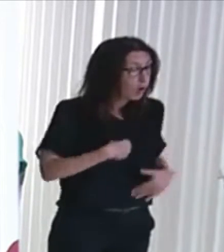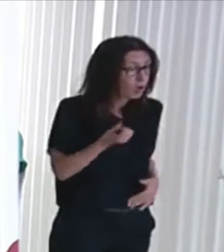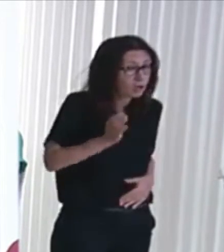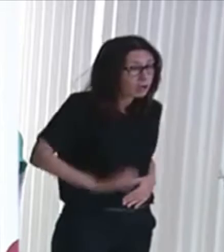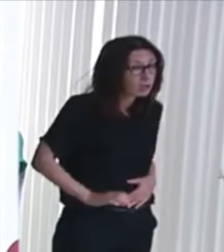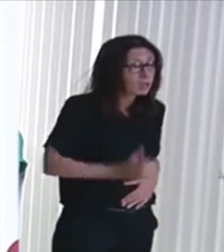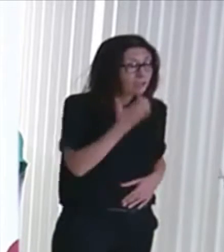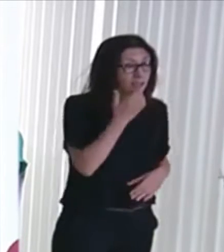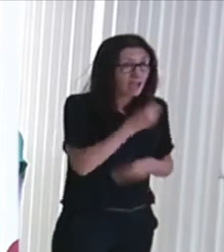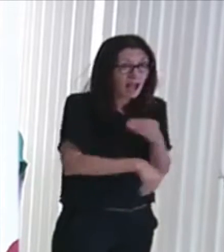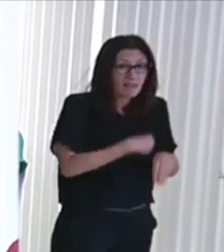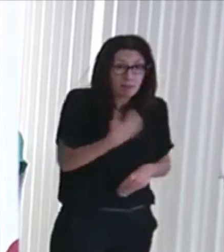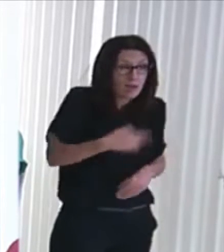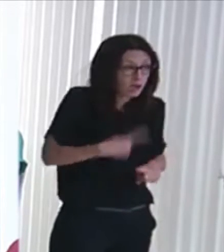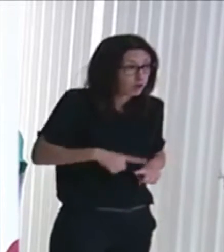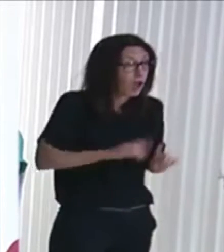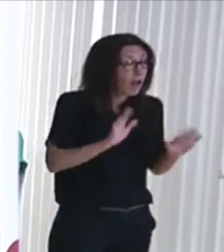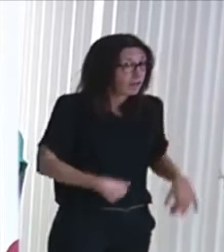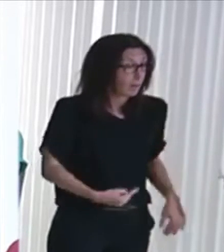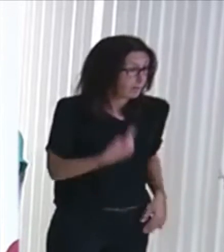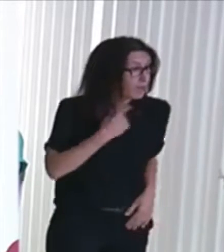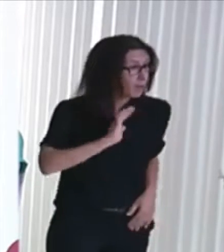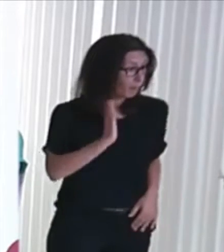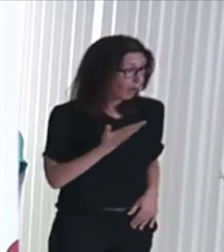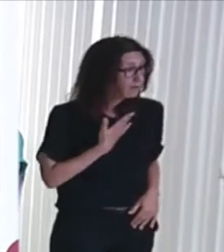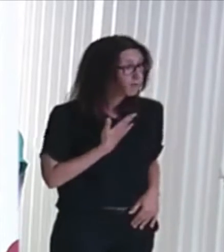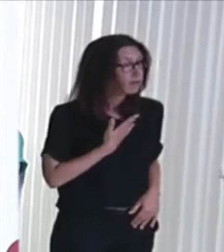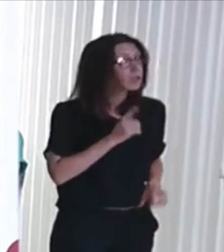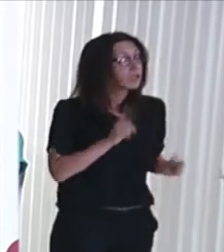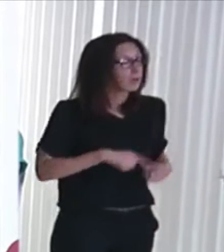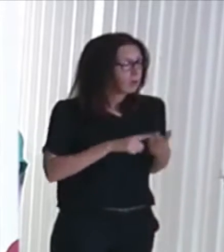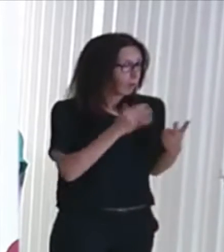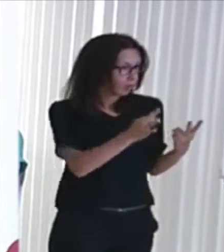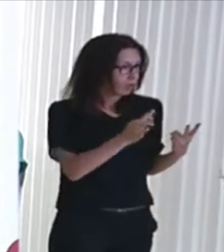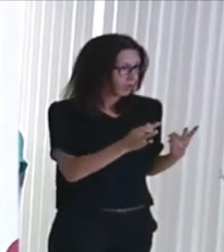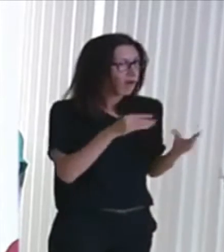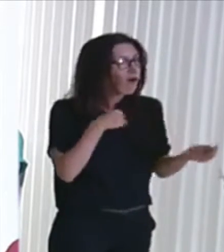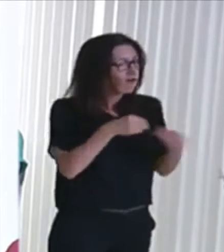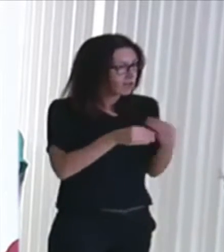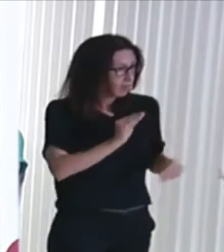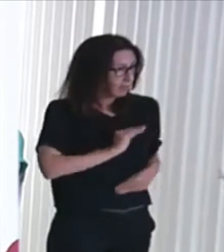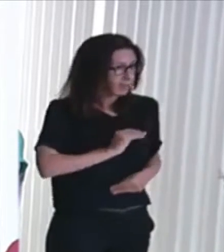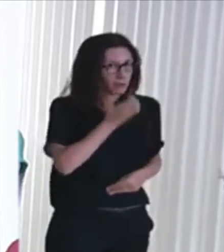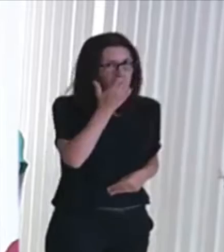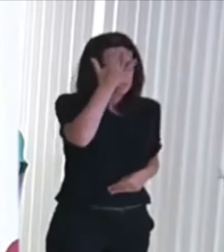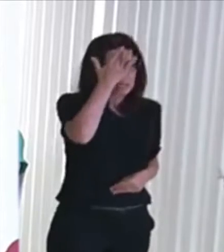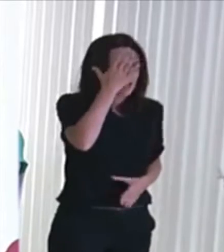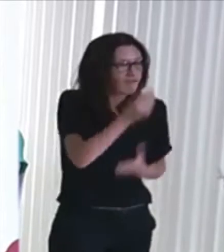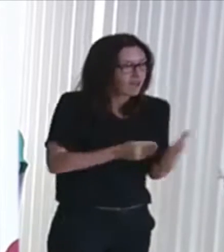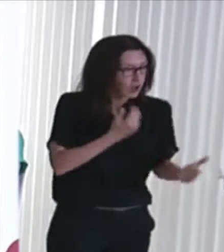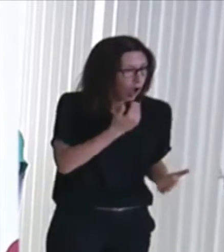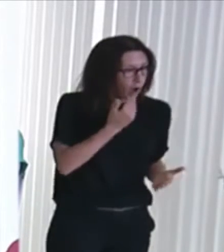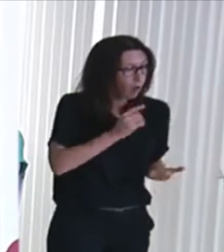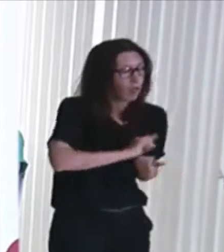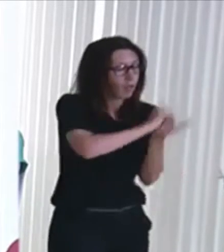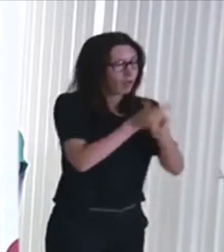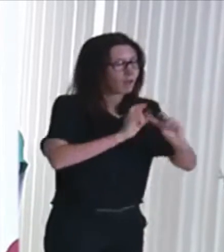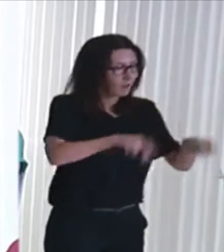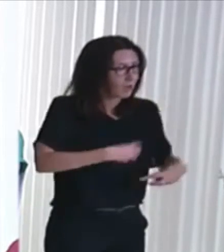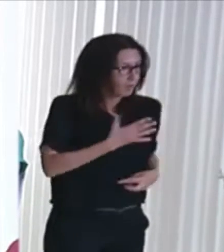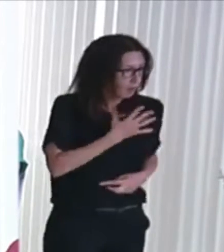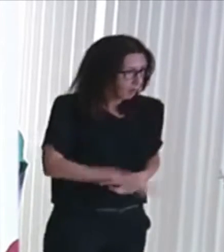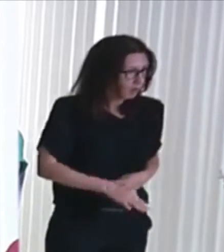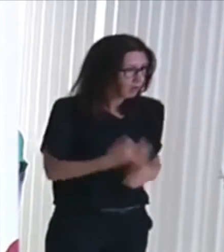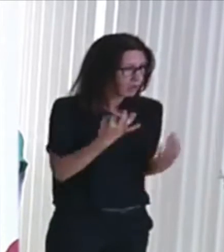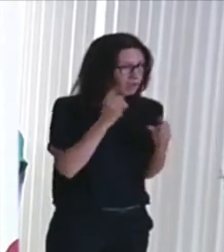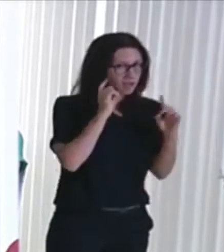cosas, pierdes, ¿no? Por otro lado, tienes mucha flexibilidad de acción. Si te equivocas, puedes cambiar. Entonces, tienes que ir